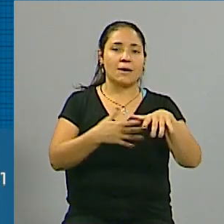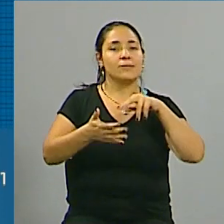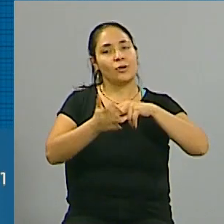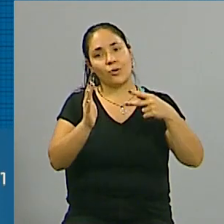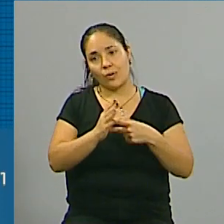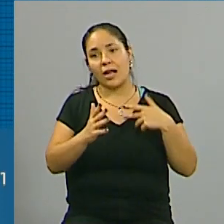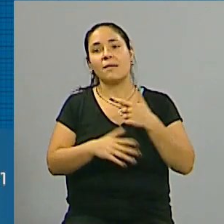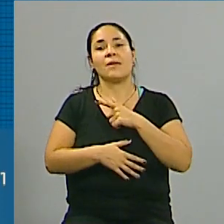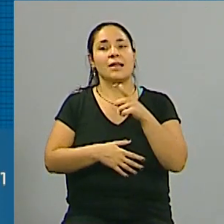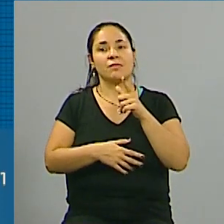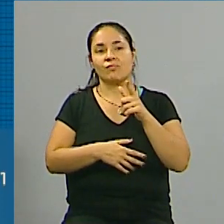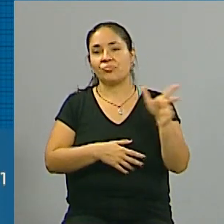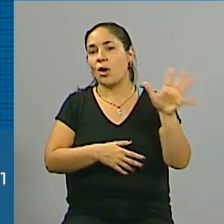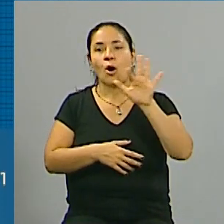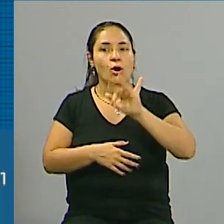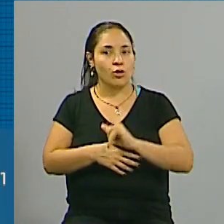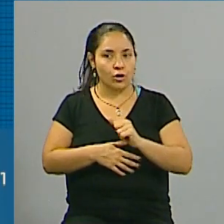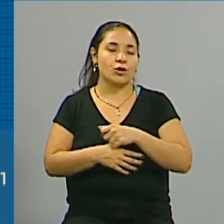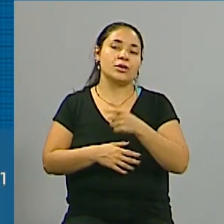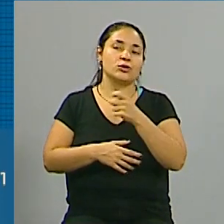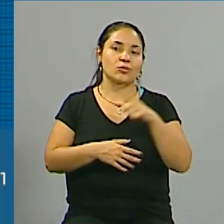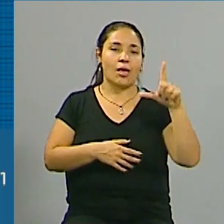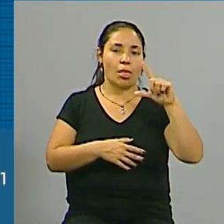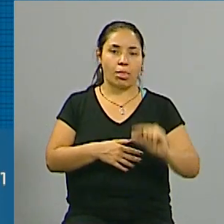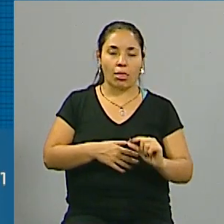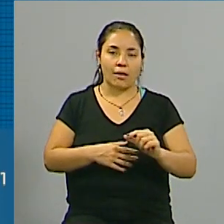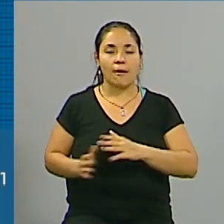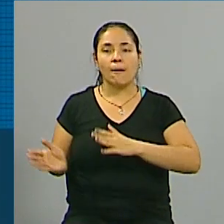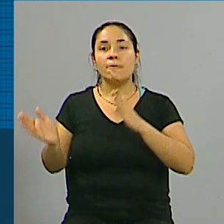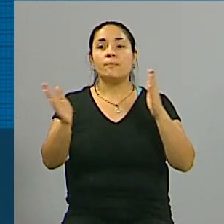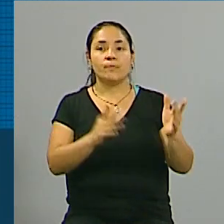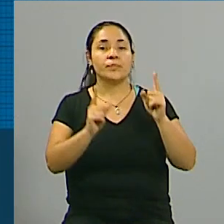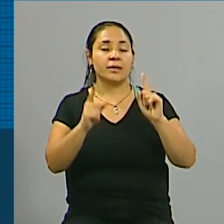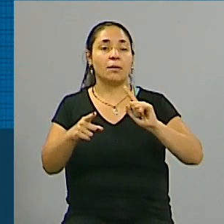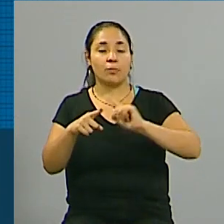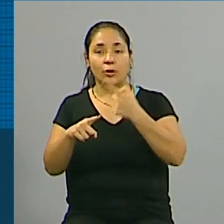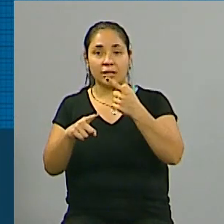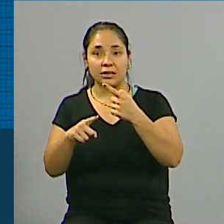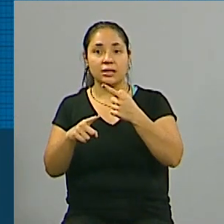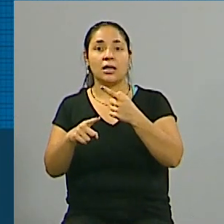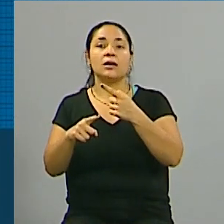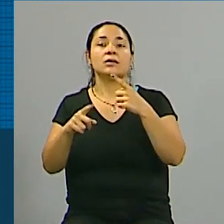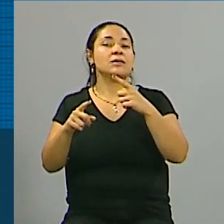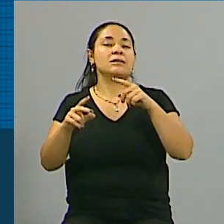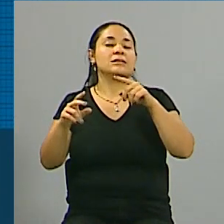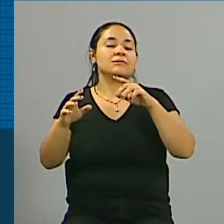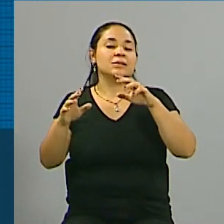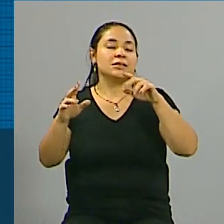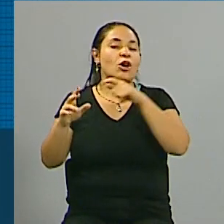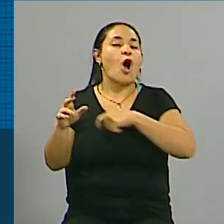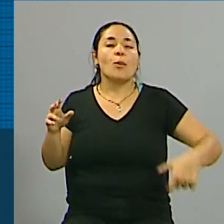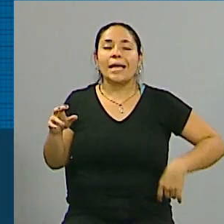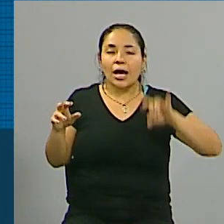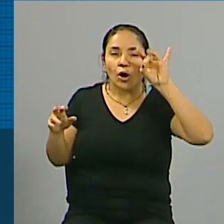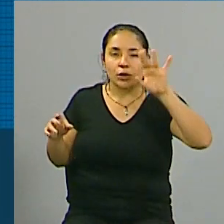desconexión también de la clase política, y lo digo así en general porque no solamente hablan del gobierno, sino también de la clase política en